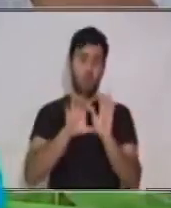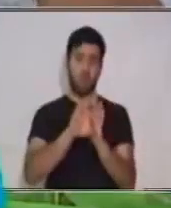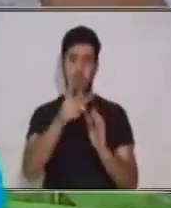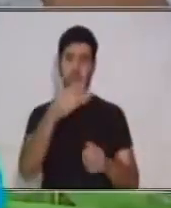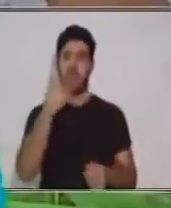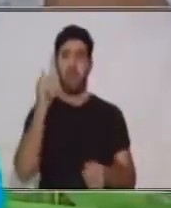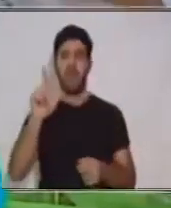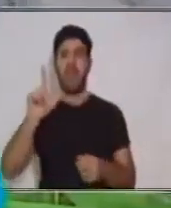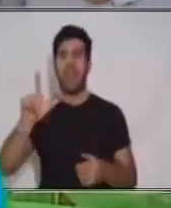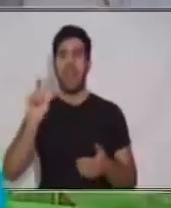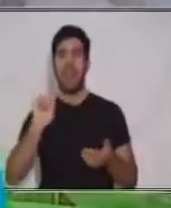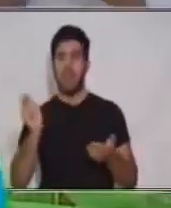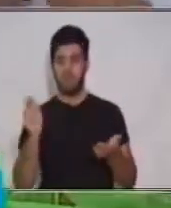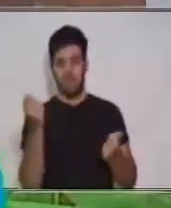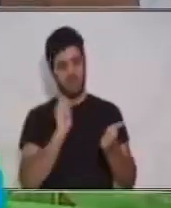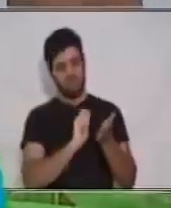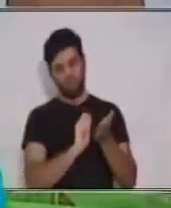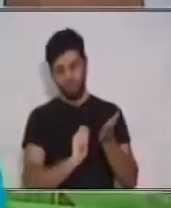lo borras